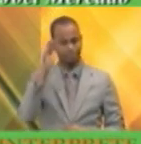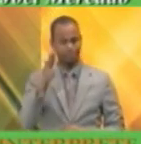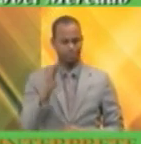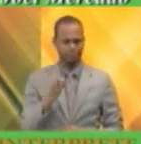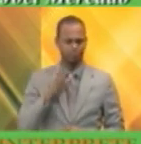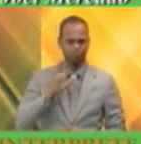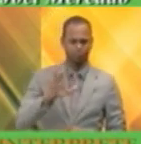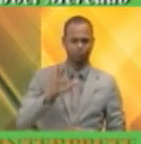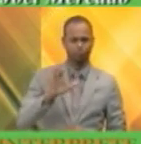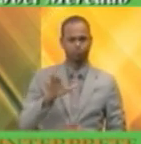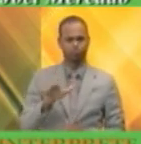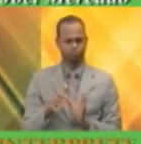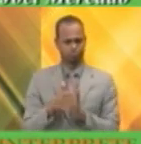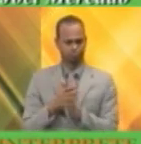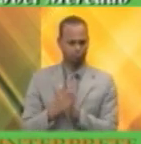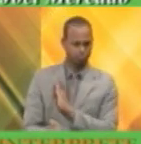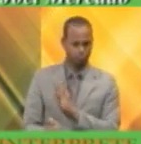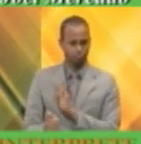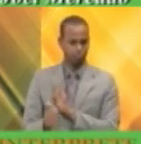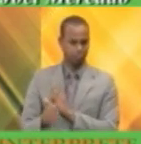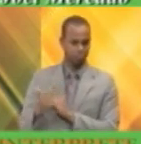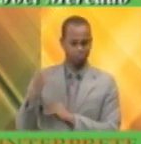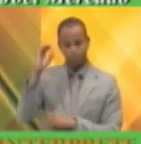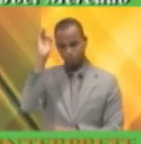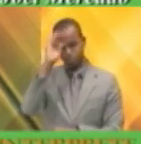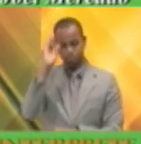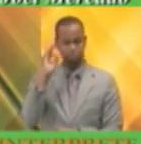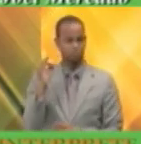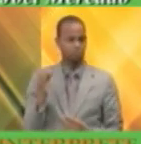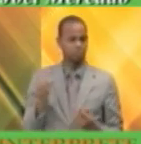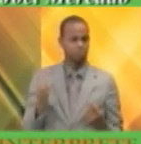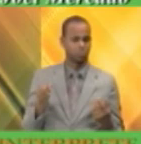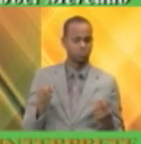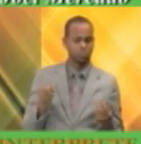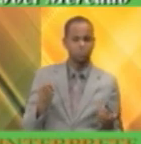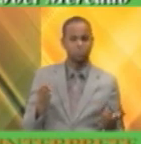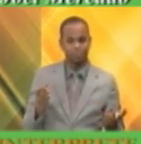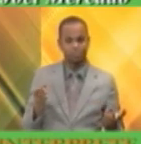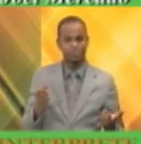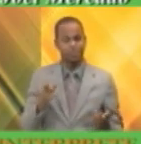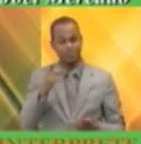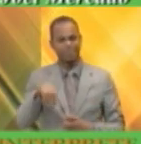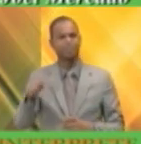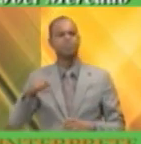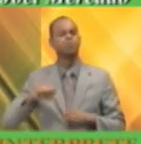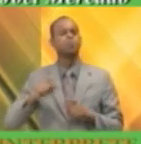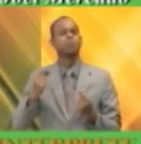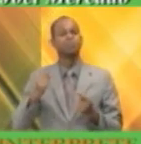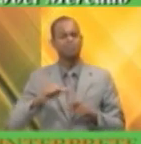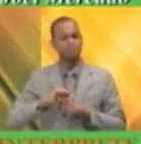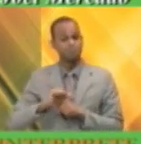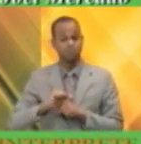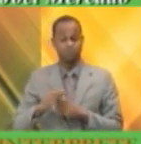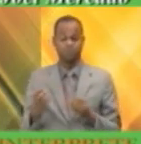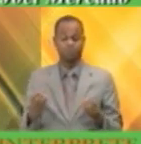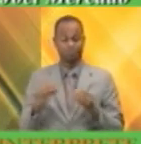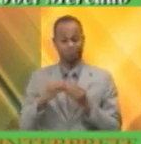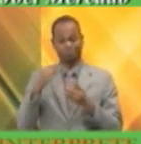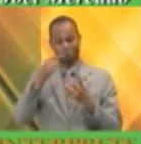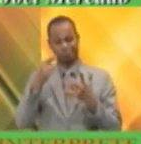de los atletas paralímpicos que con rigurosidad tienen que enfrentarse a